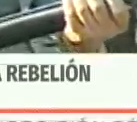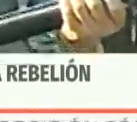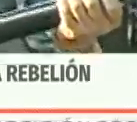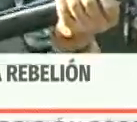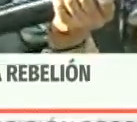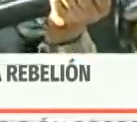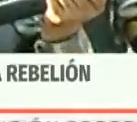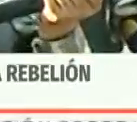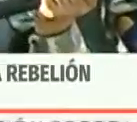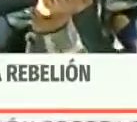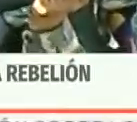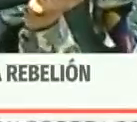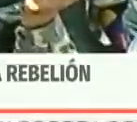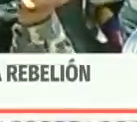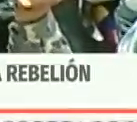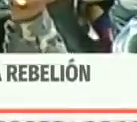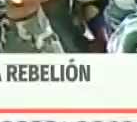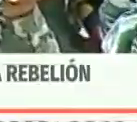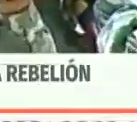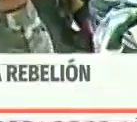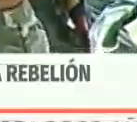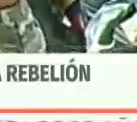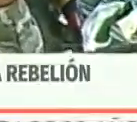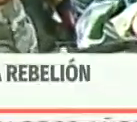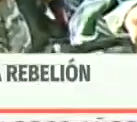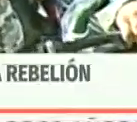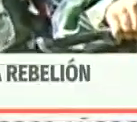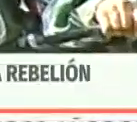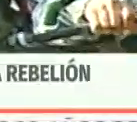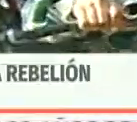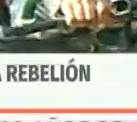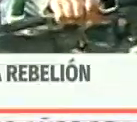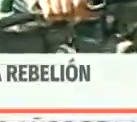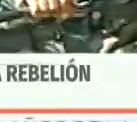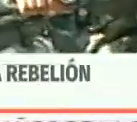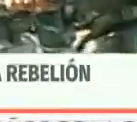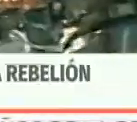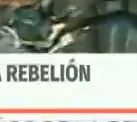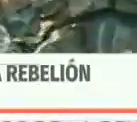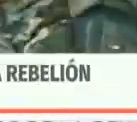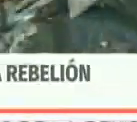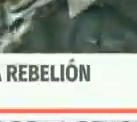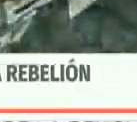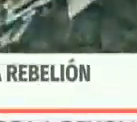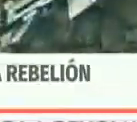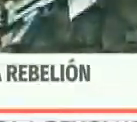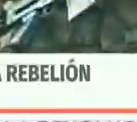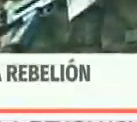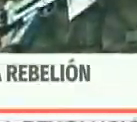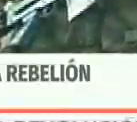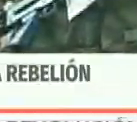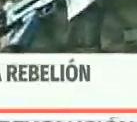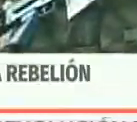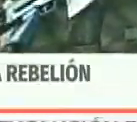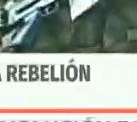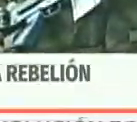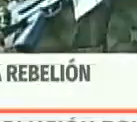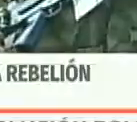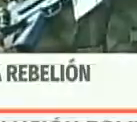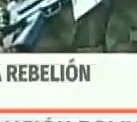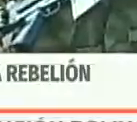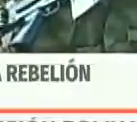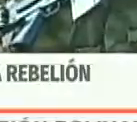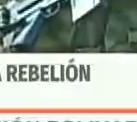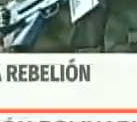Trump, por el gobierno estadounidense. Esta gran movilización de unidad cívico-militar en defensa